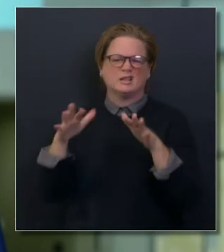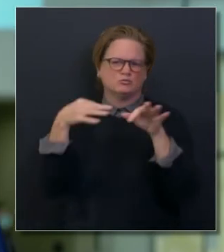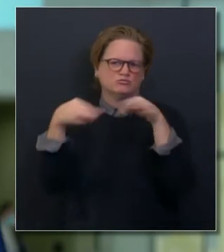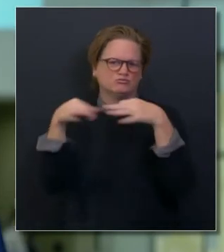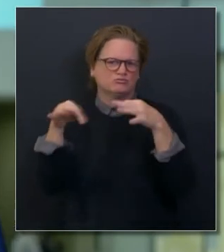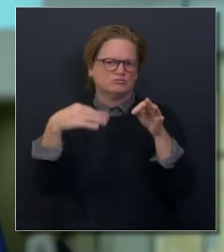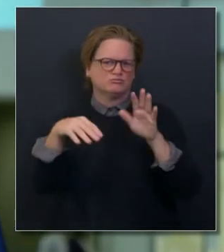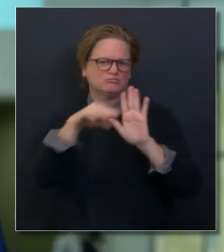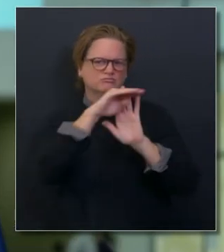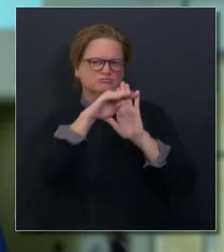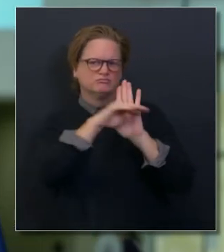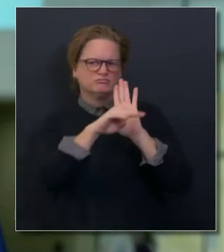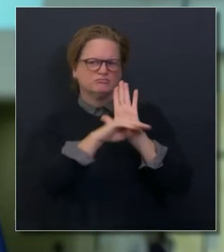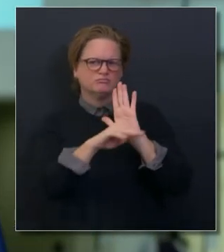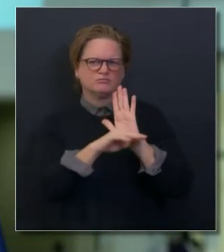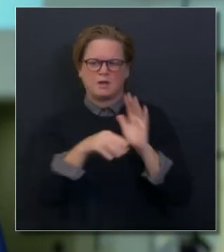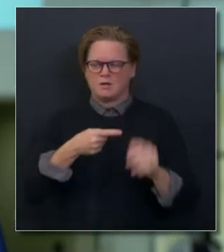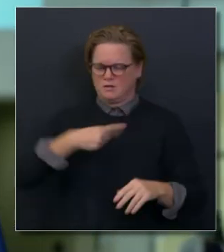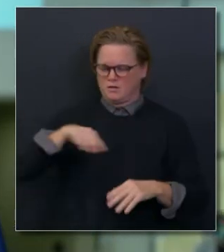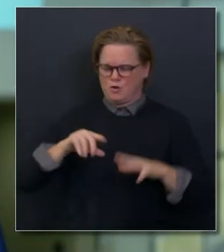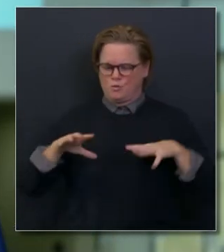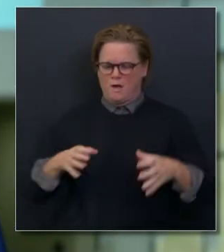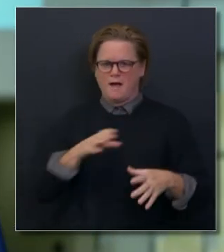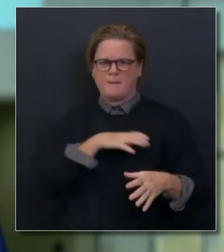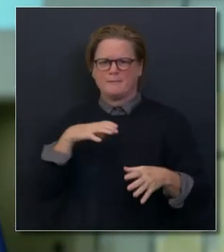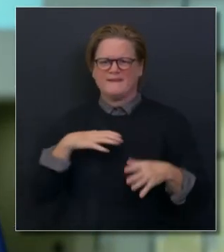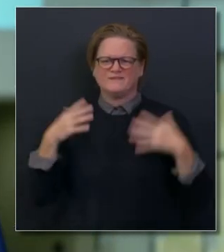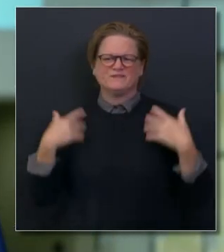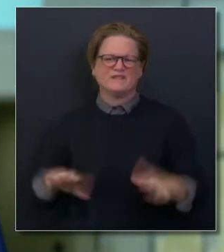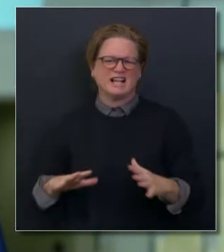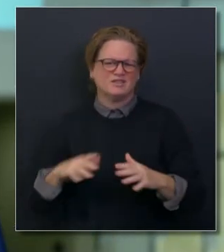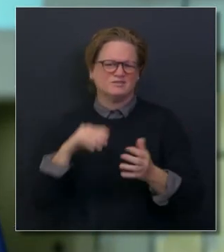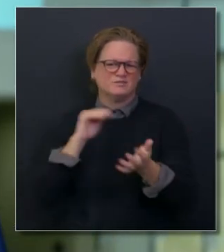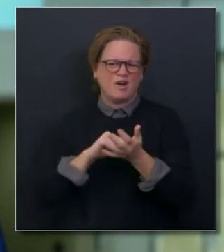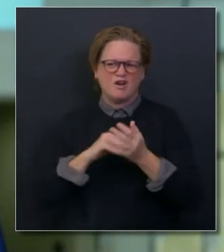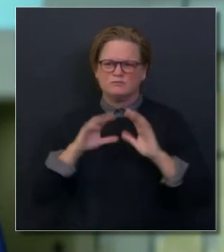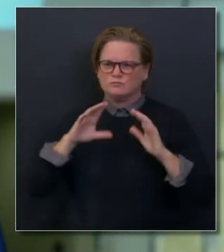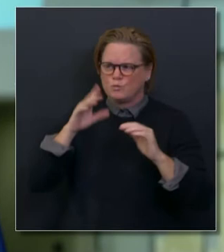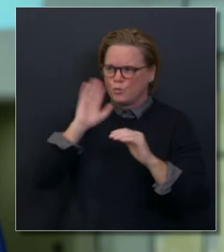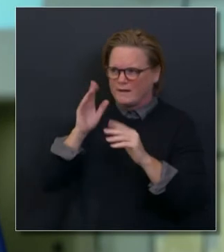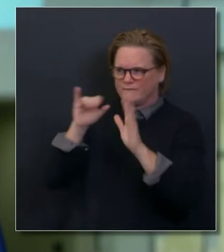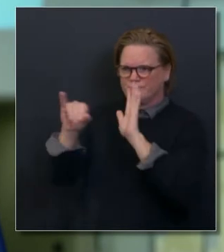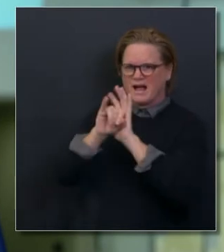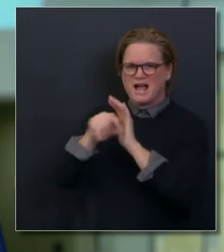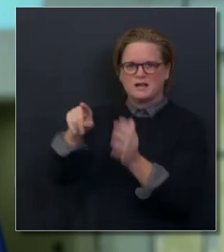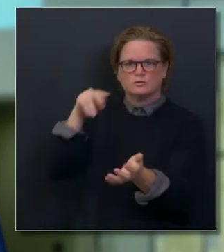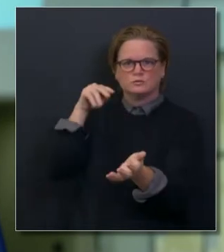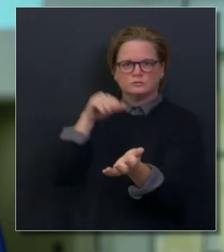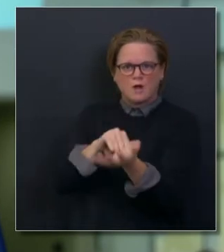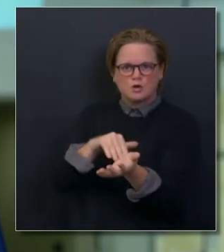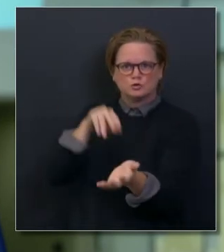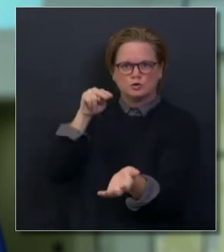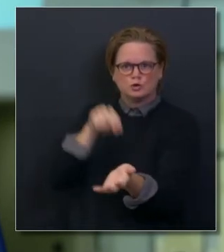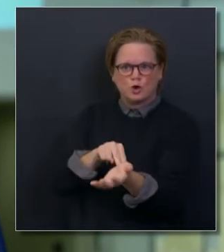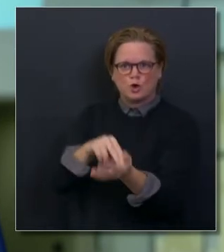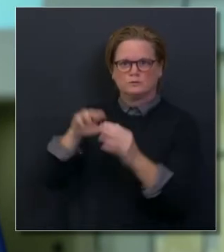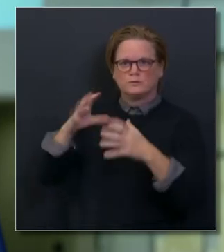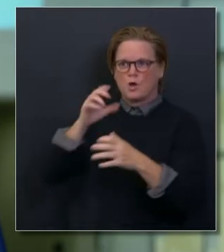los principios de equidad, que aquellos más vulnerables sean los de enfrente, los trabajadores de las líneas de